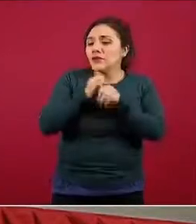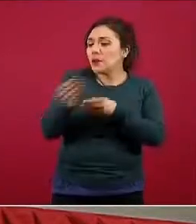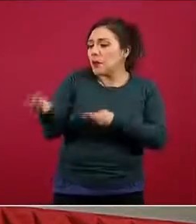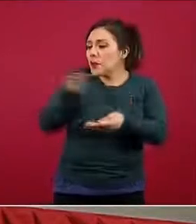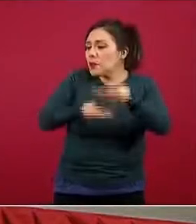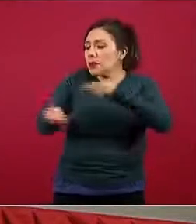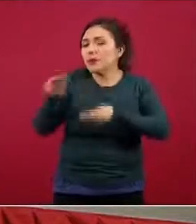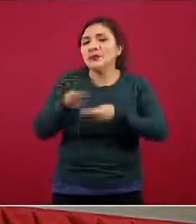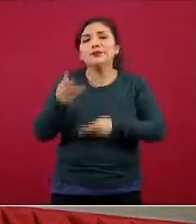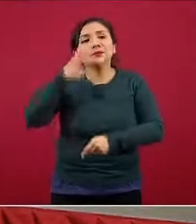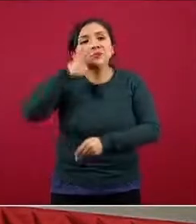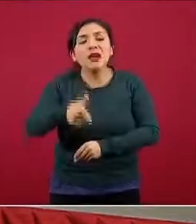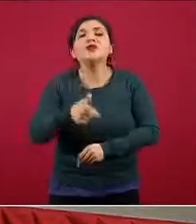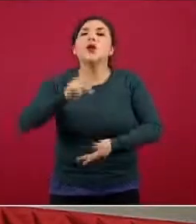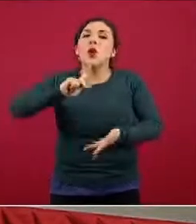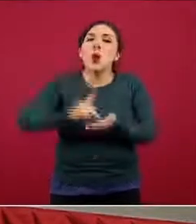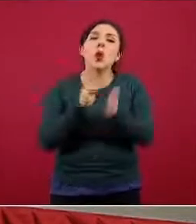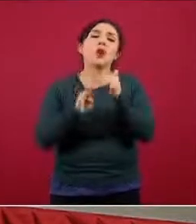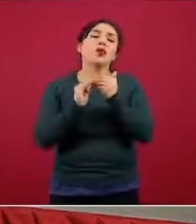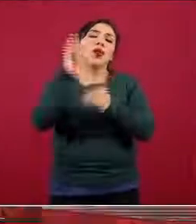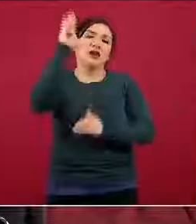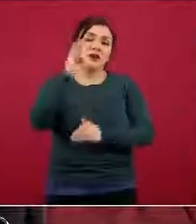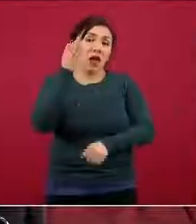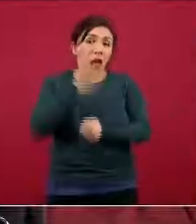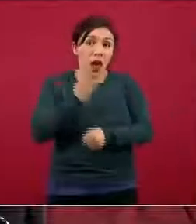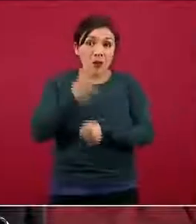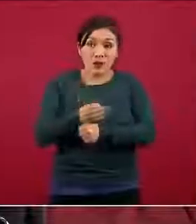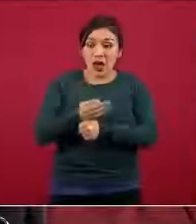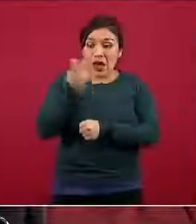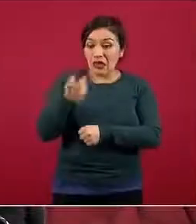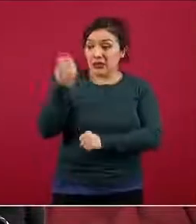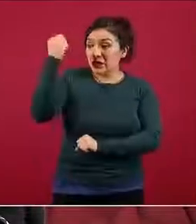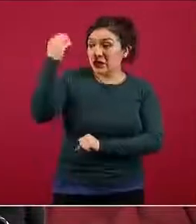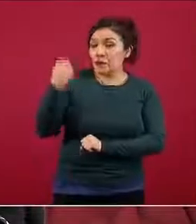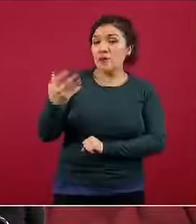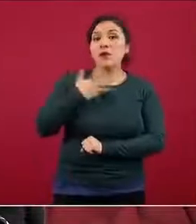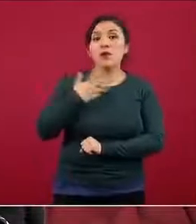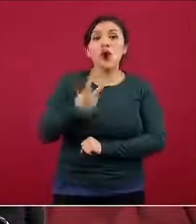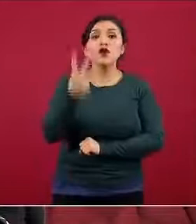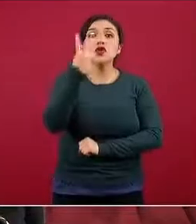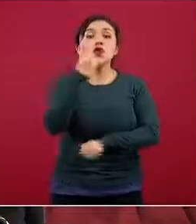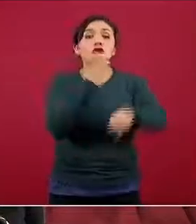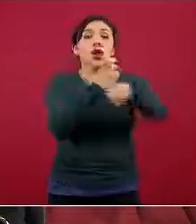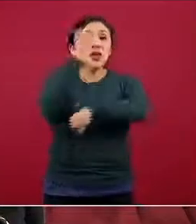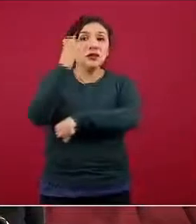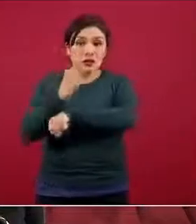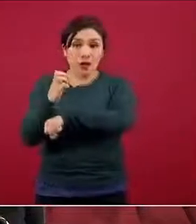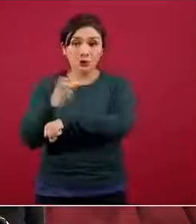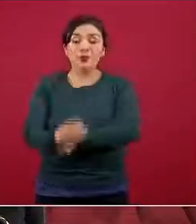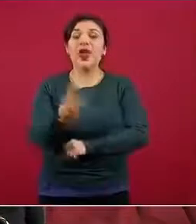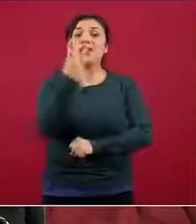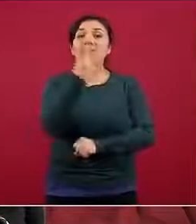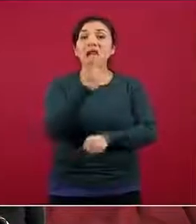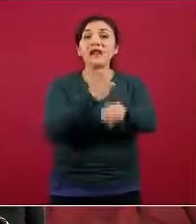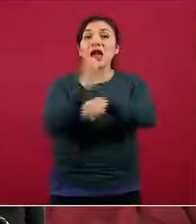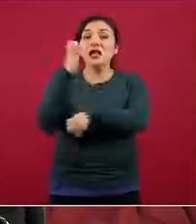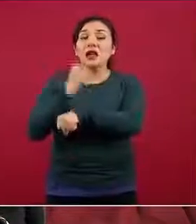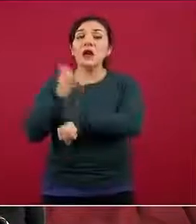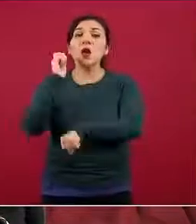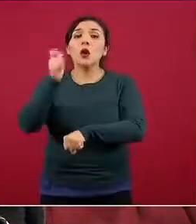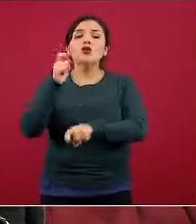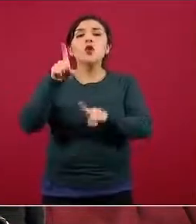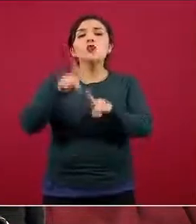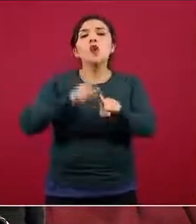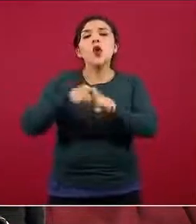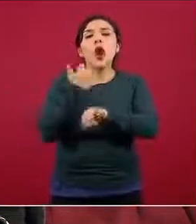se incrementó su nivel de riesgo. Entonces, actualmente en este semáforo tenemos estas 2 entidades, tenemos 3 entidades que están en el